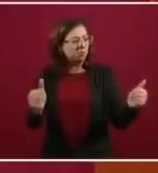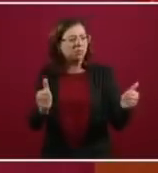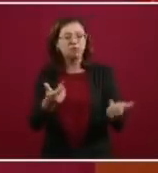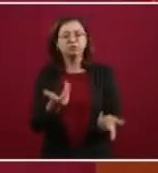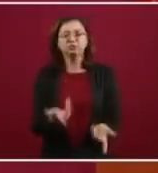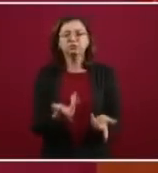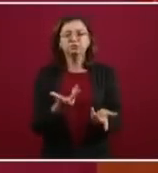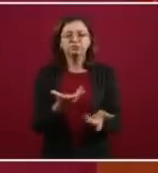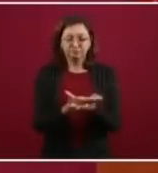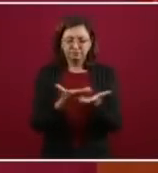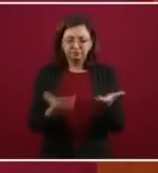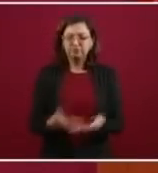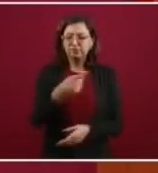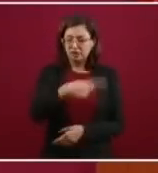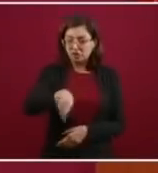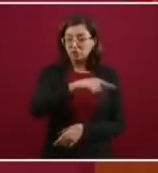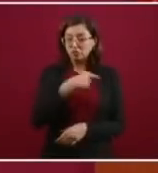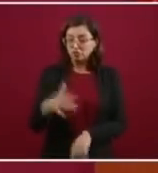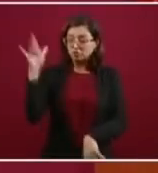se ocupen